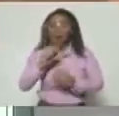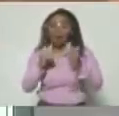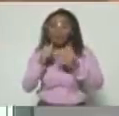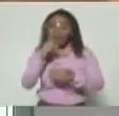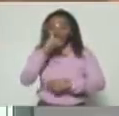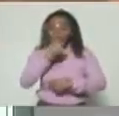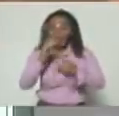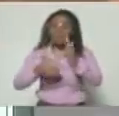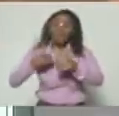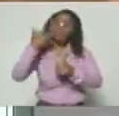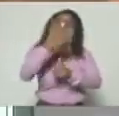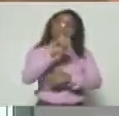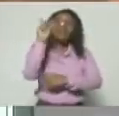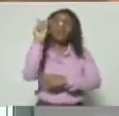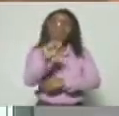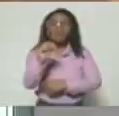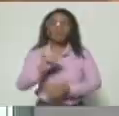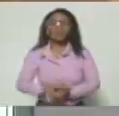también